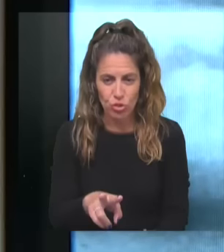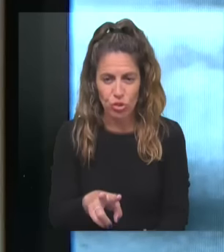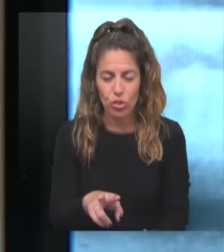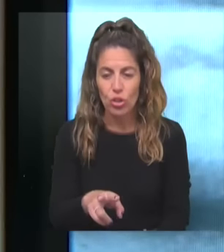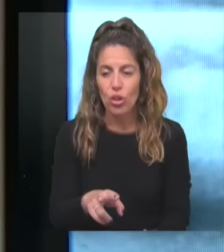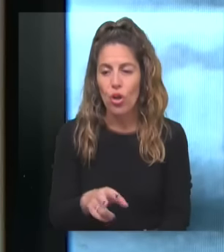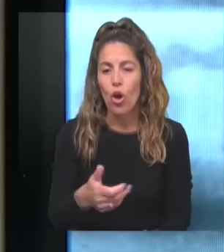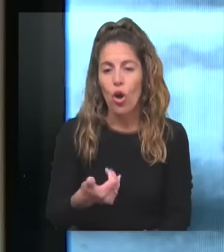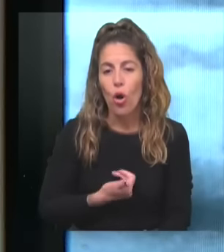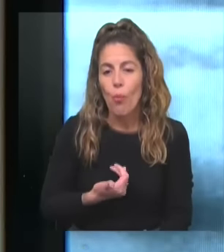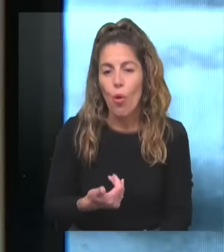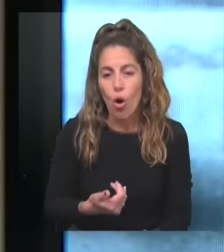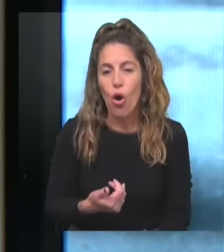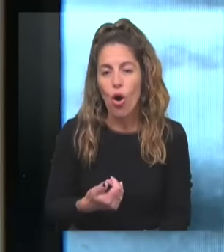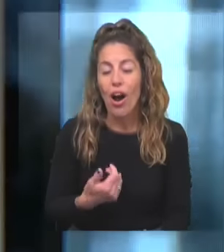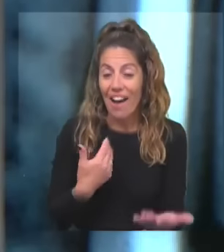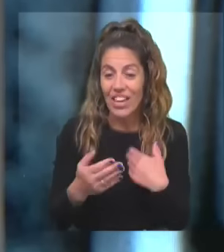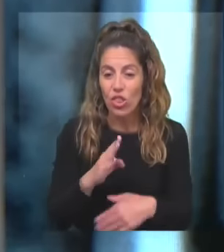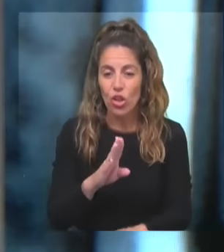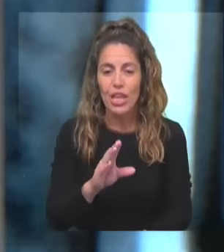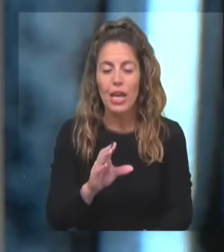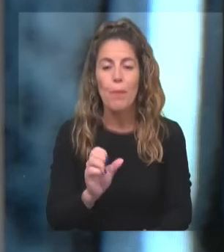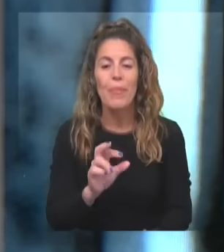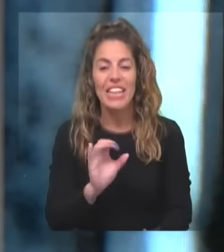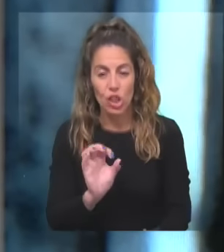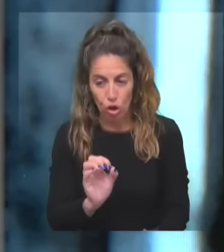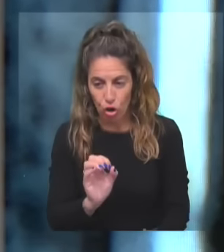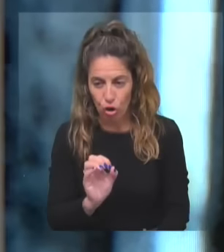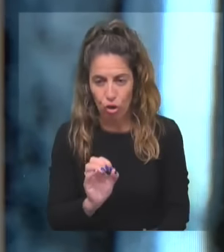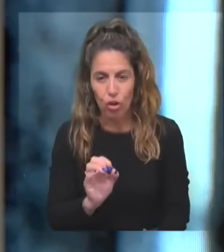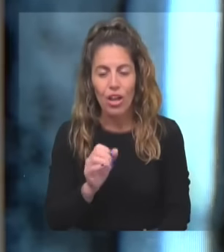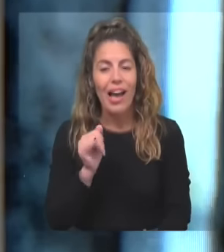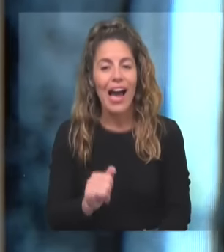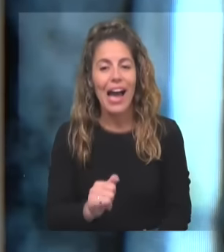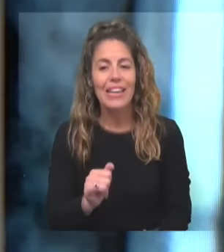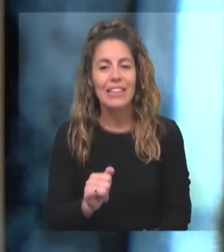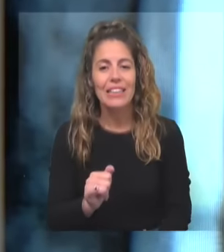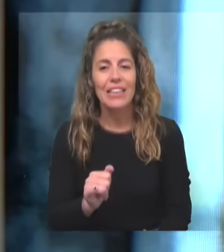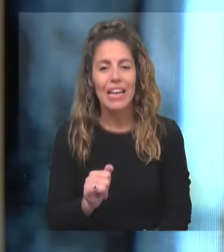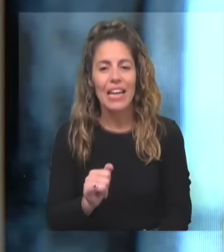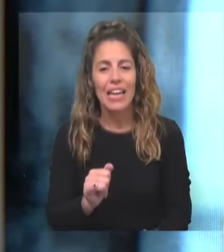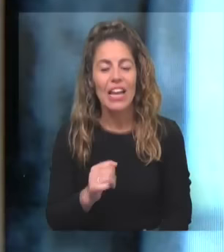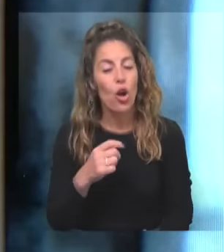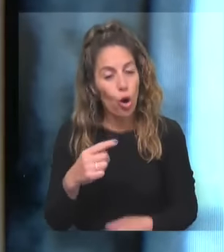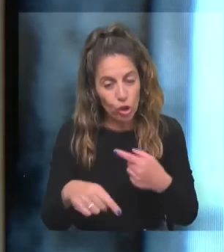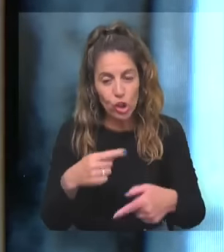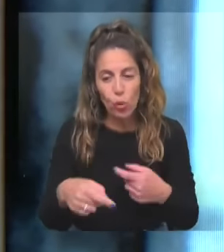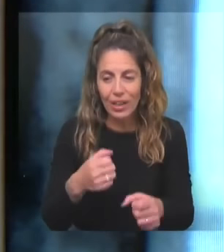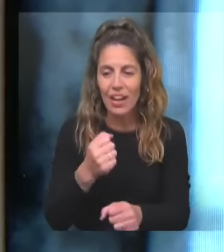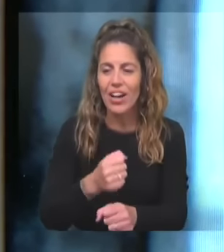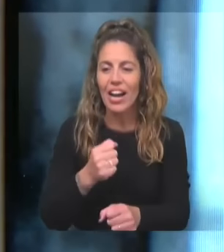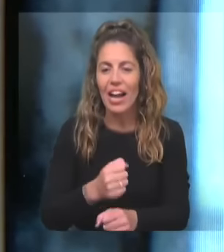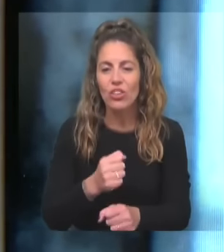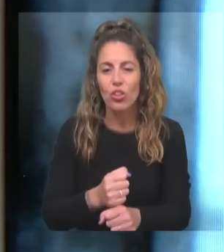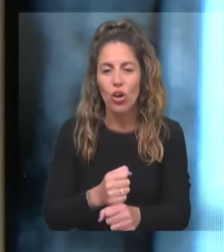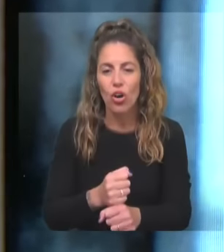como yendo a Perico, justamente, como decía, hay que educar en derechos humanos, hay que seguir trabajando